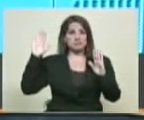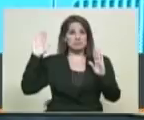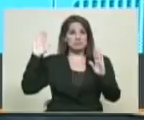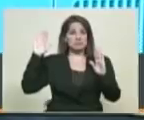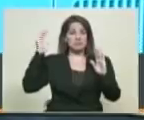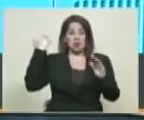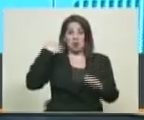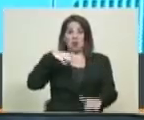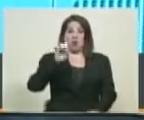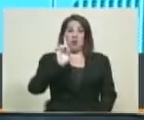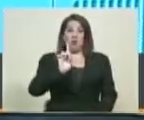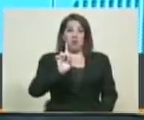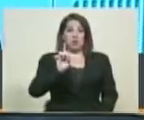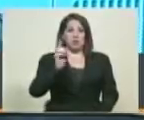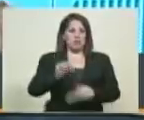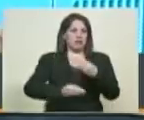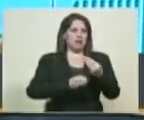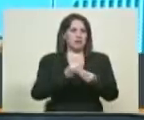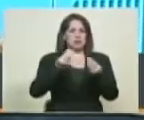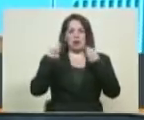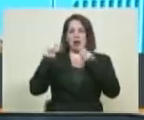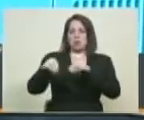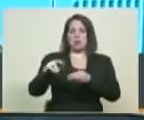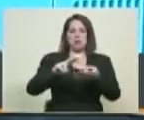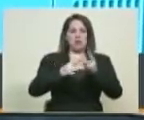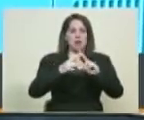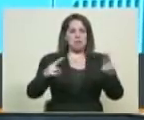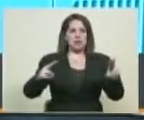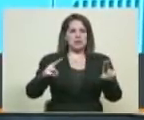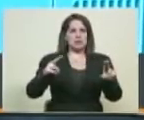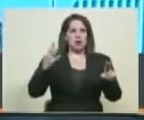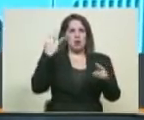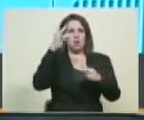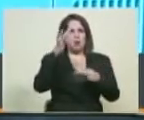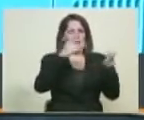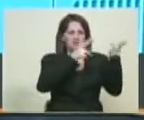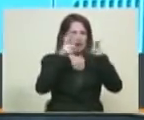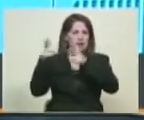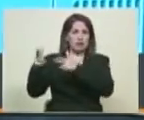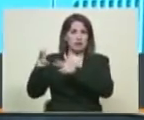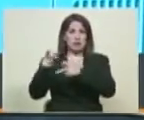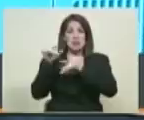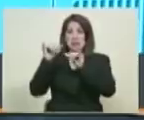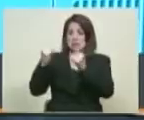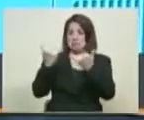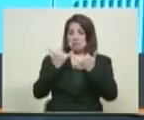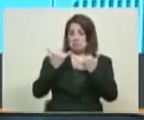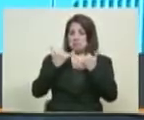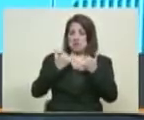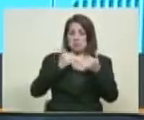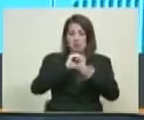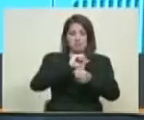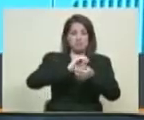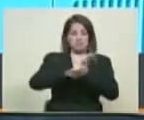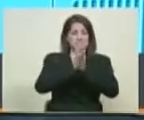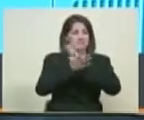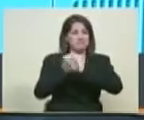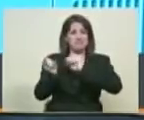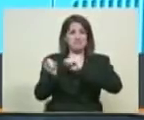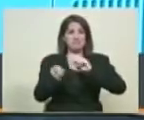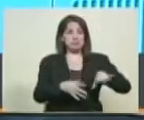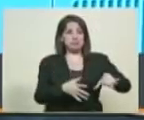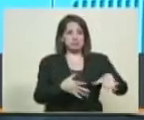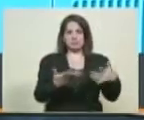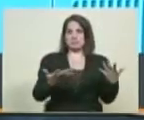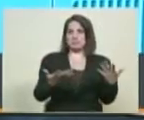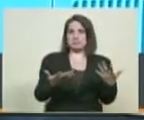Lo único que medio hizo fue el acuerdo de paz con la FARC. Y él mismo lo destruyó, lo aniquiló.